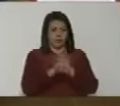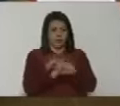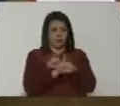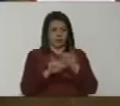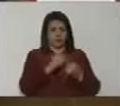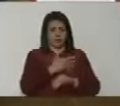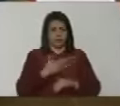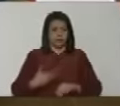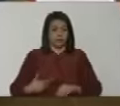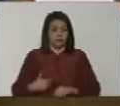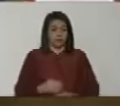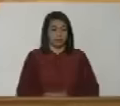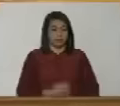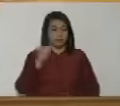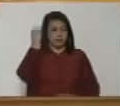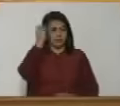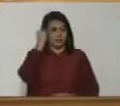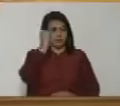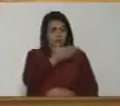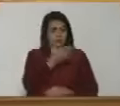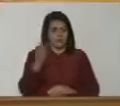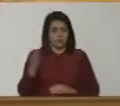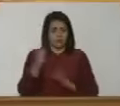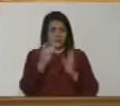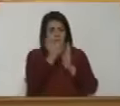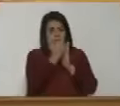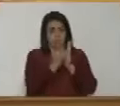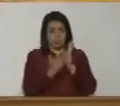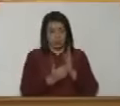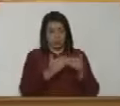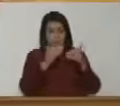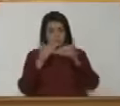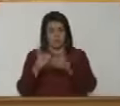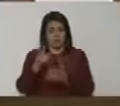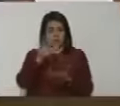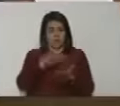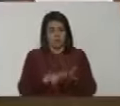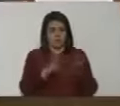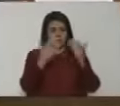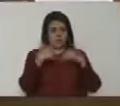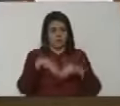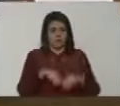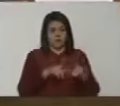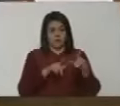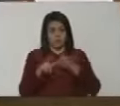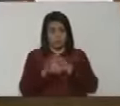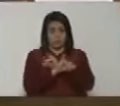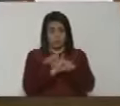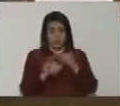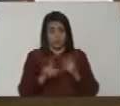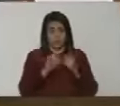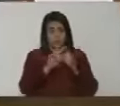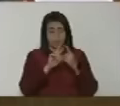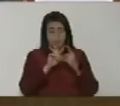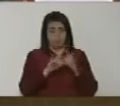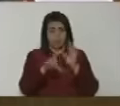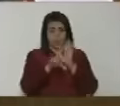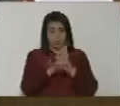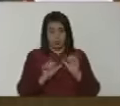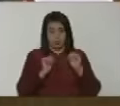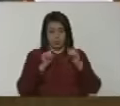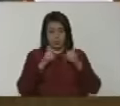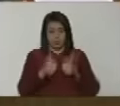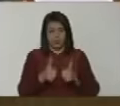todo, ciudadano presidente. En consideración la disposición derogatoria. Aprobado. Siguiente. Disposición final primera. Esta ley entrará